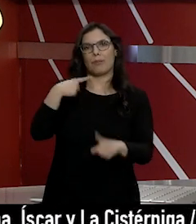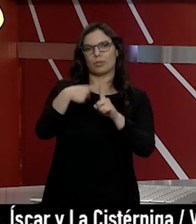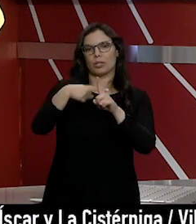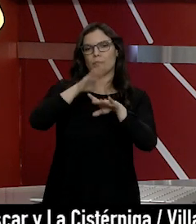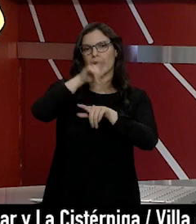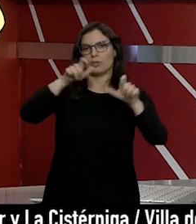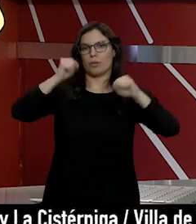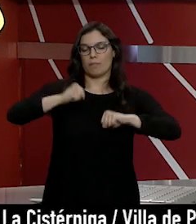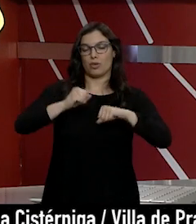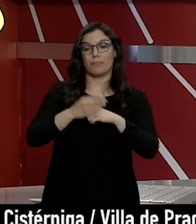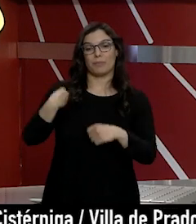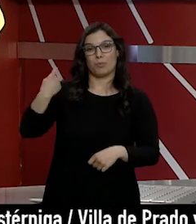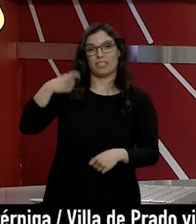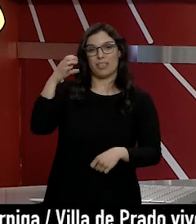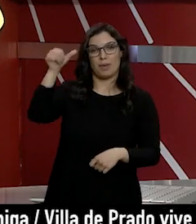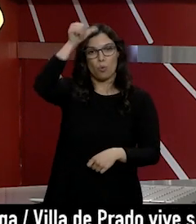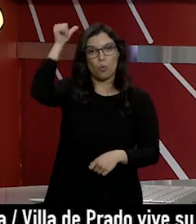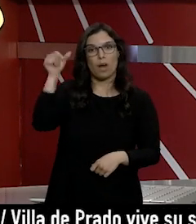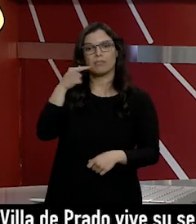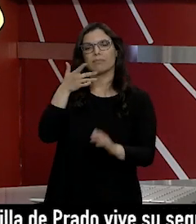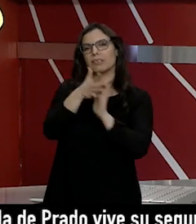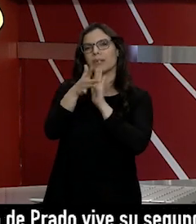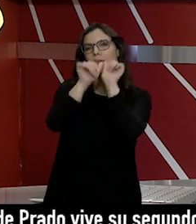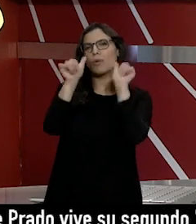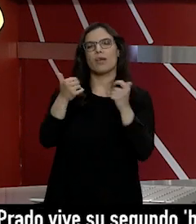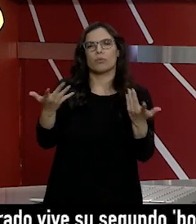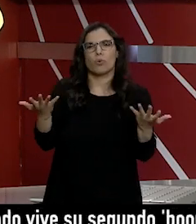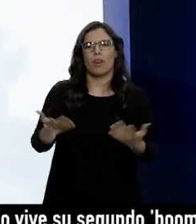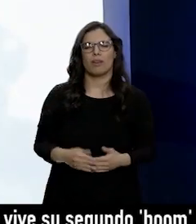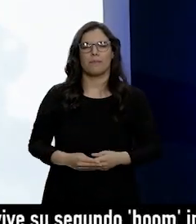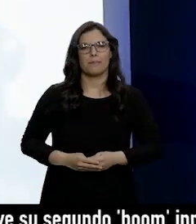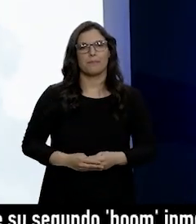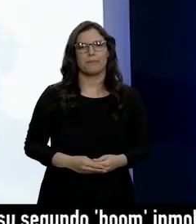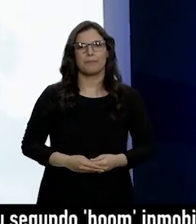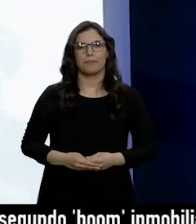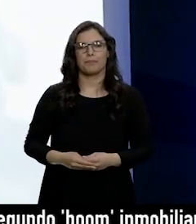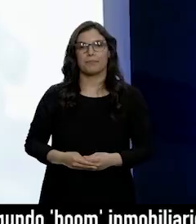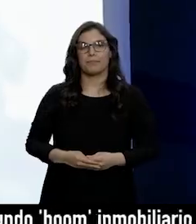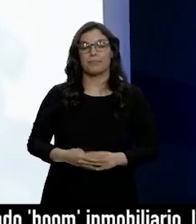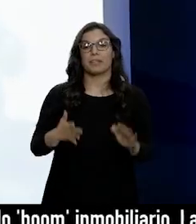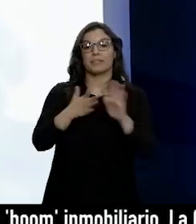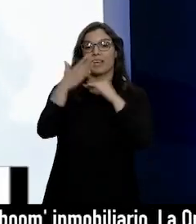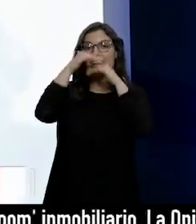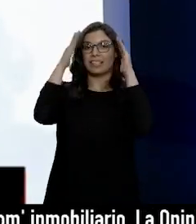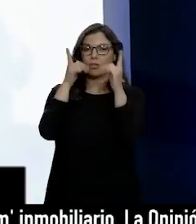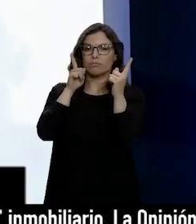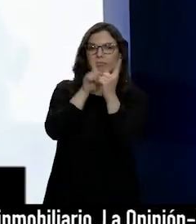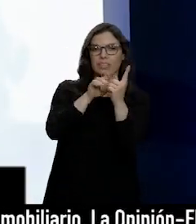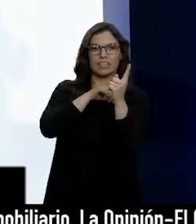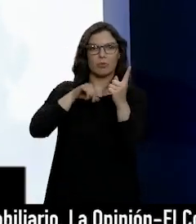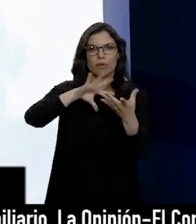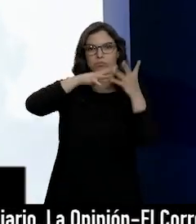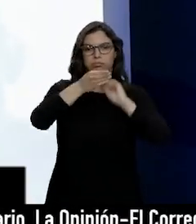mayores. Juan Pérez describía así en qué consiste su modelo. y es la atención personalizada,